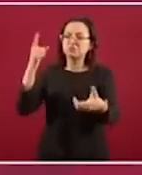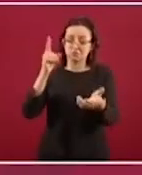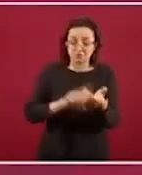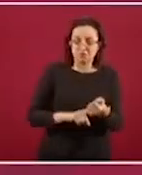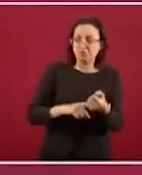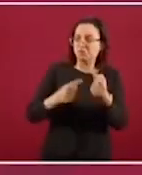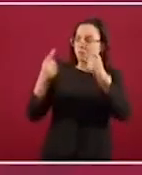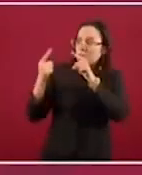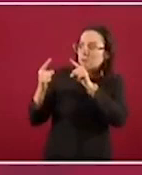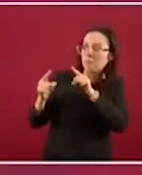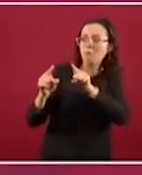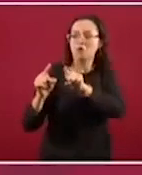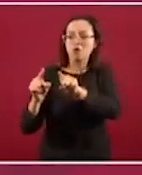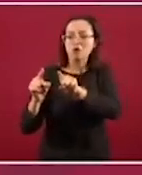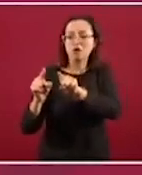y